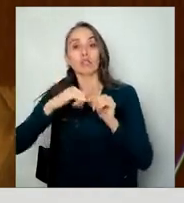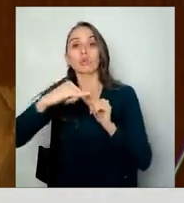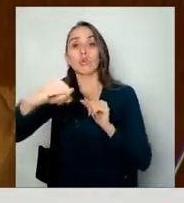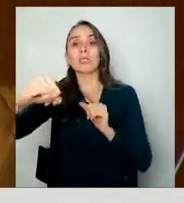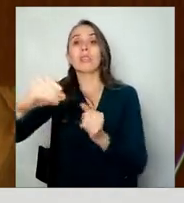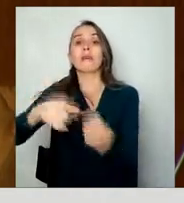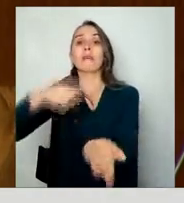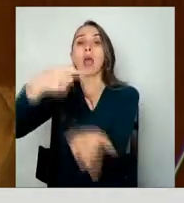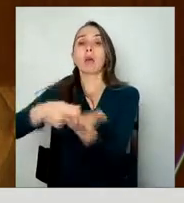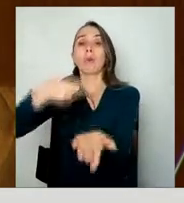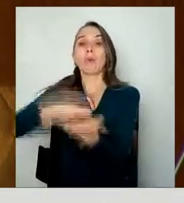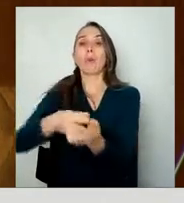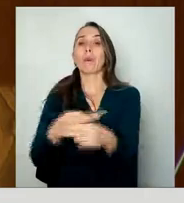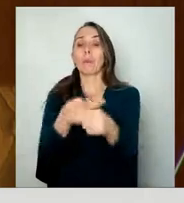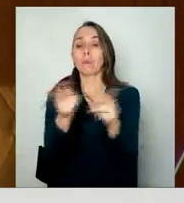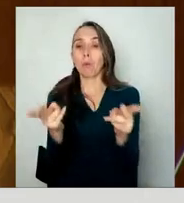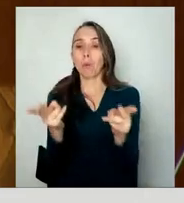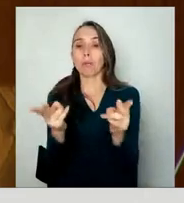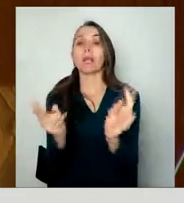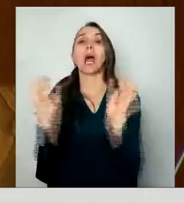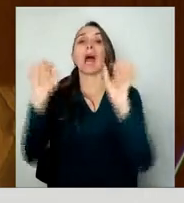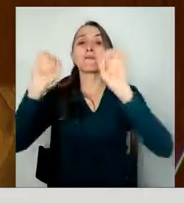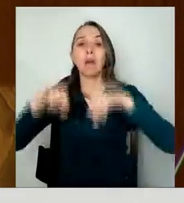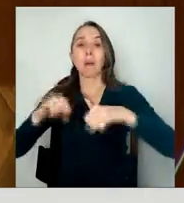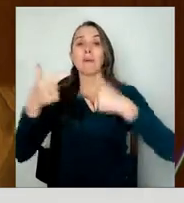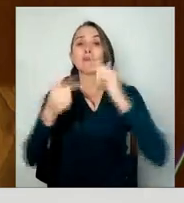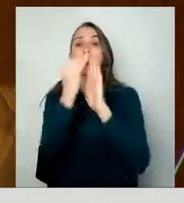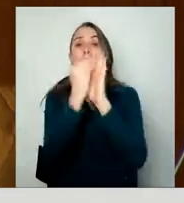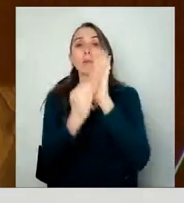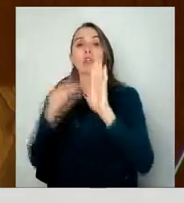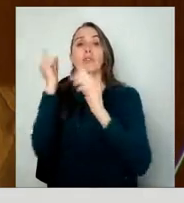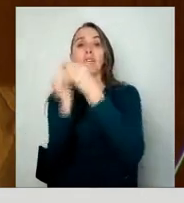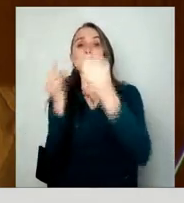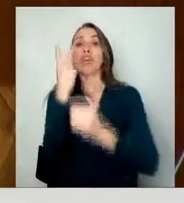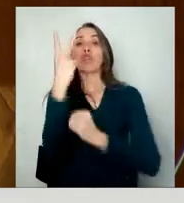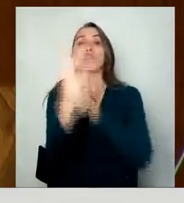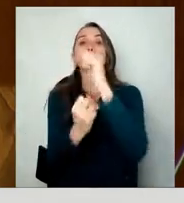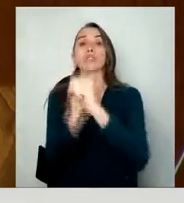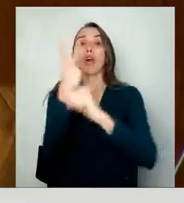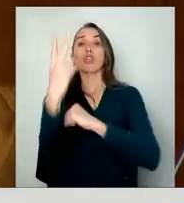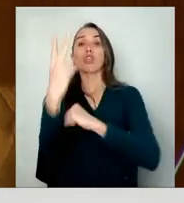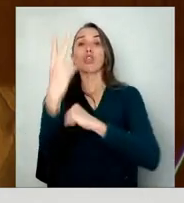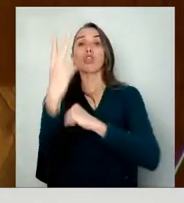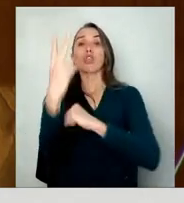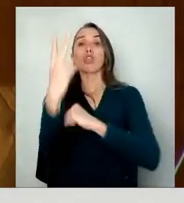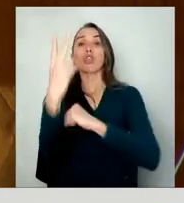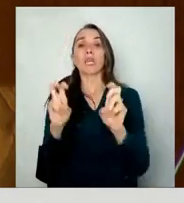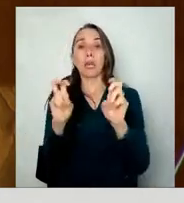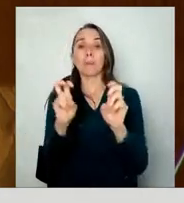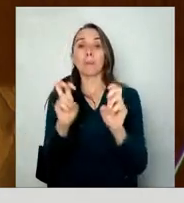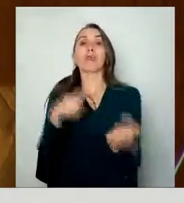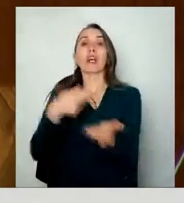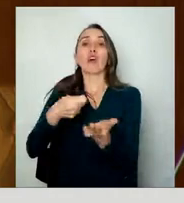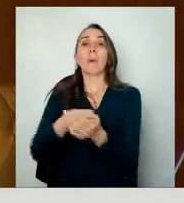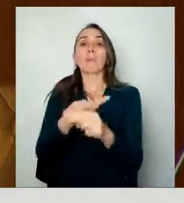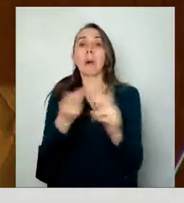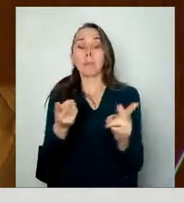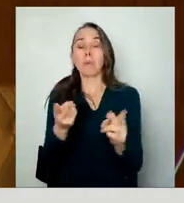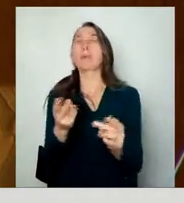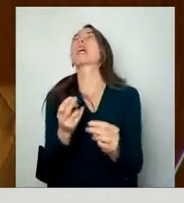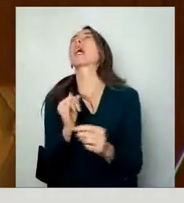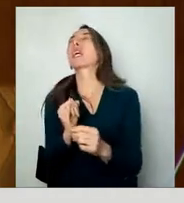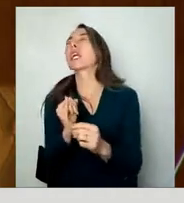que aprobará la política nacional bianual con la materia y la economía circular en la adquisición de bienes